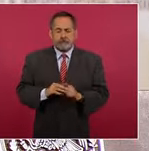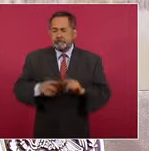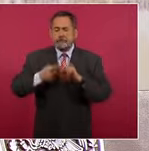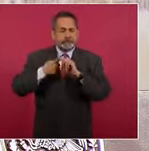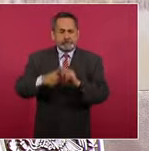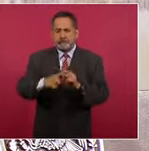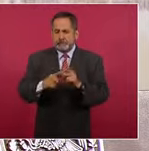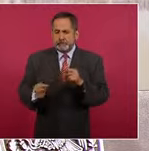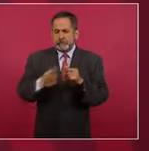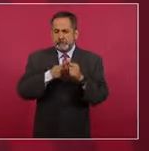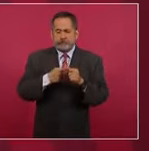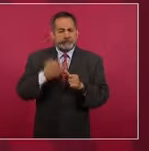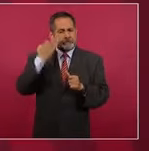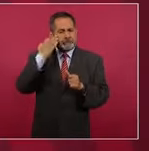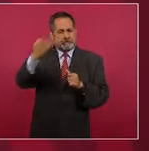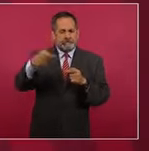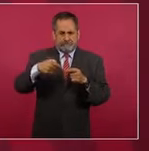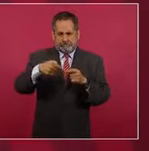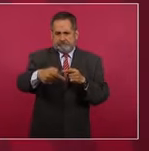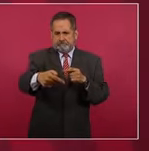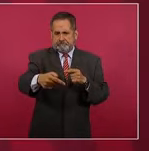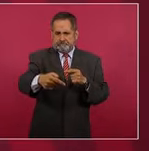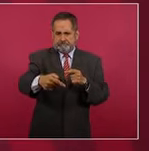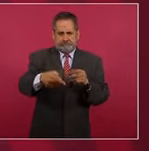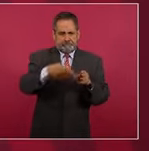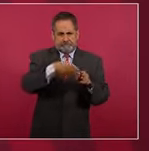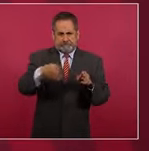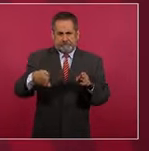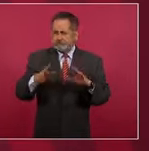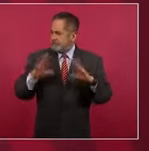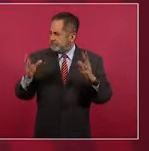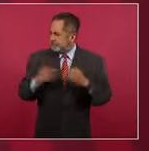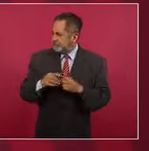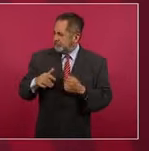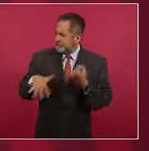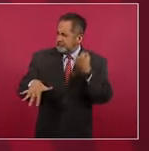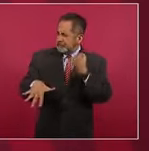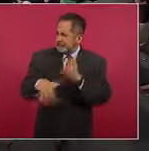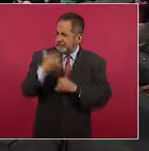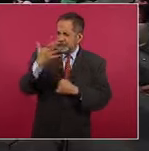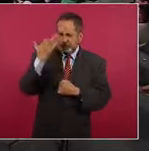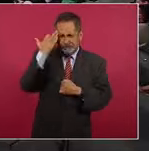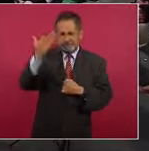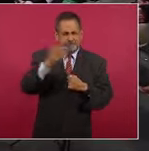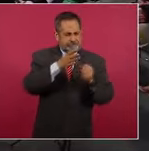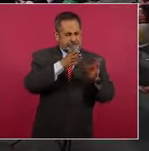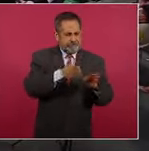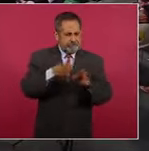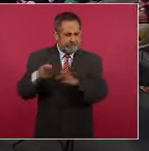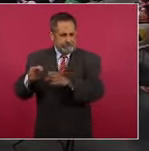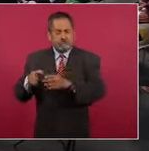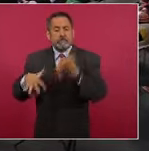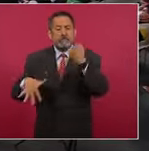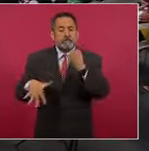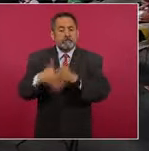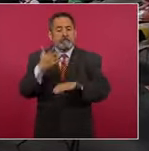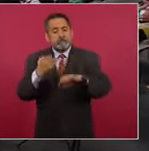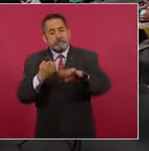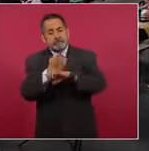iniciamos una primera etapa. Son 15 estados.